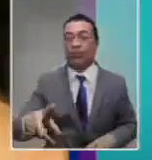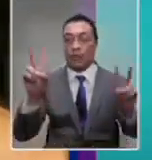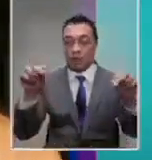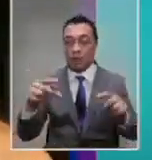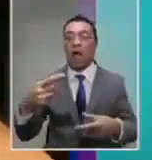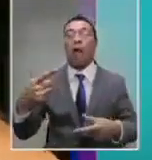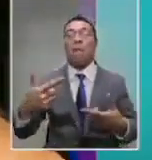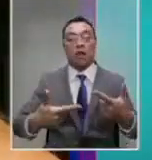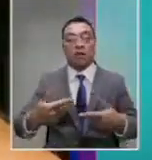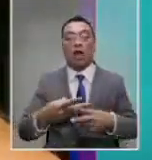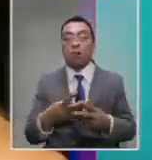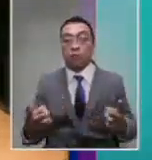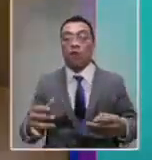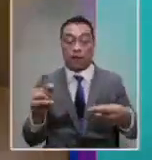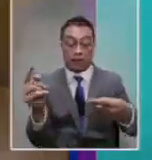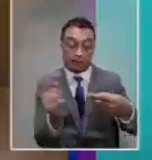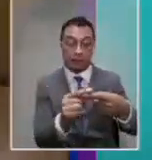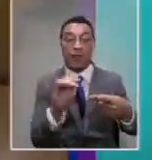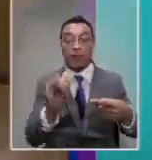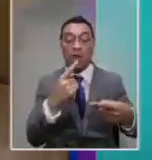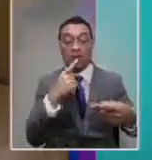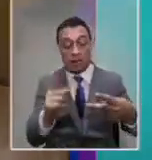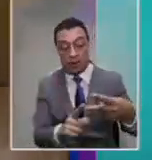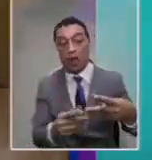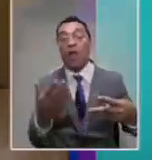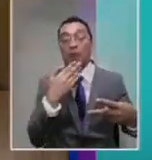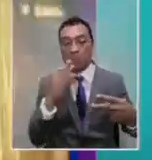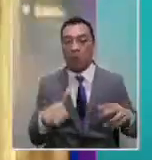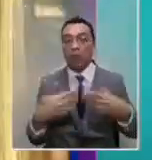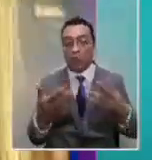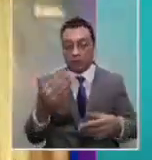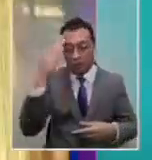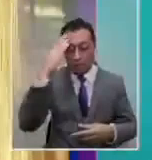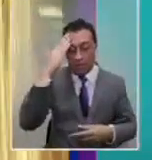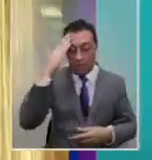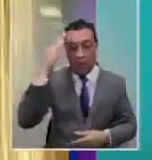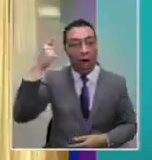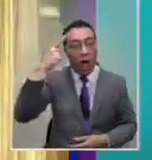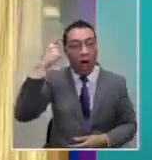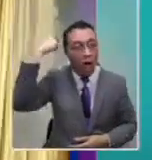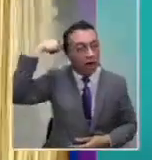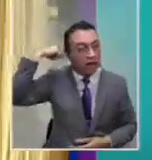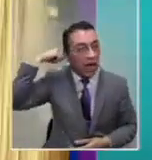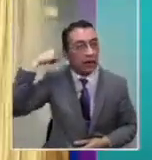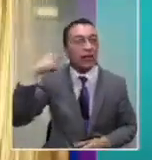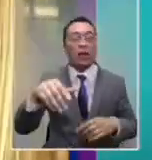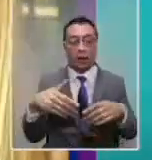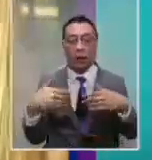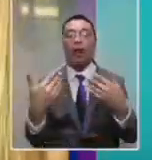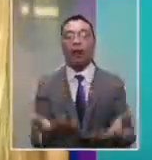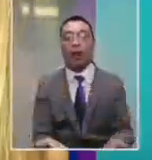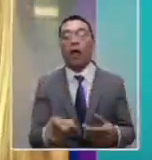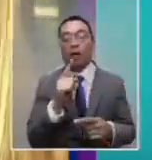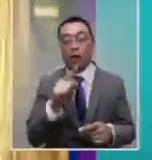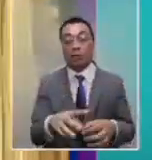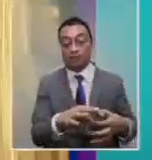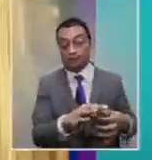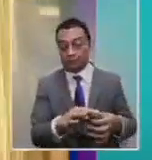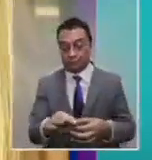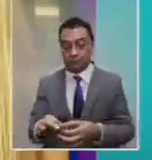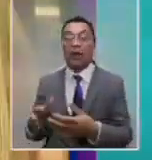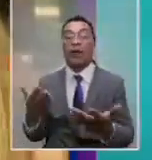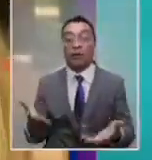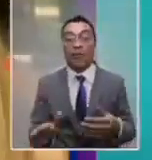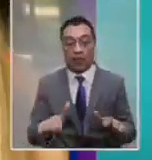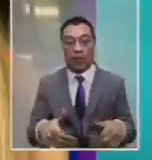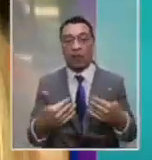país en materia de políticas públicas y también en cuanto a generar una mentalidad, ¿no? Una conciencia generalizada en la población respecto de que esto está